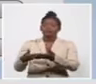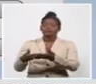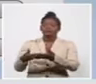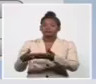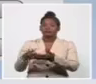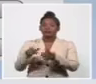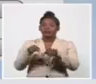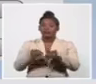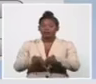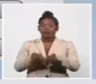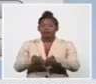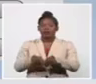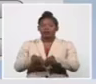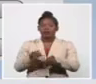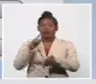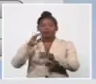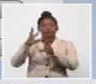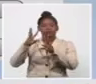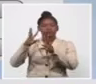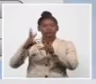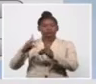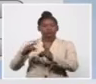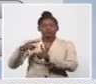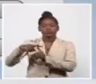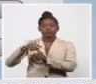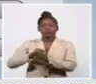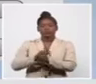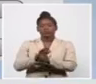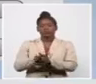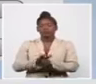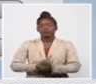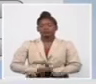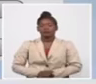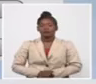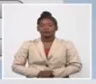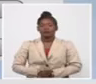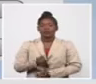la enfermedad COVID-19. Eso da un